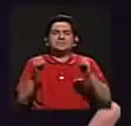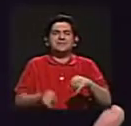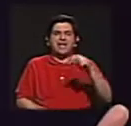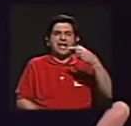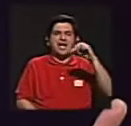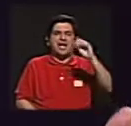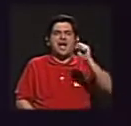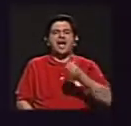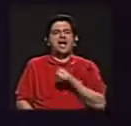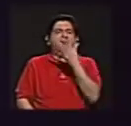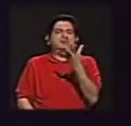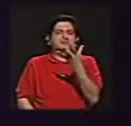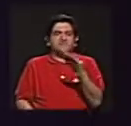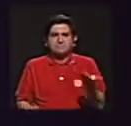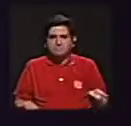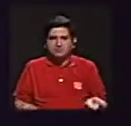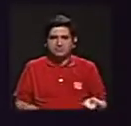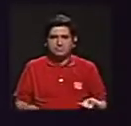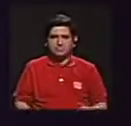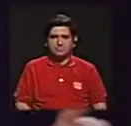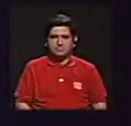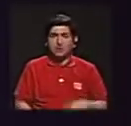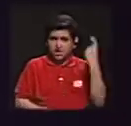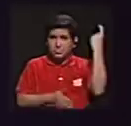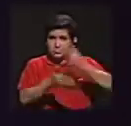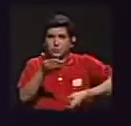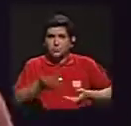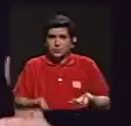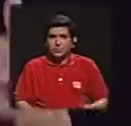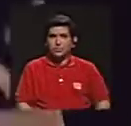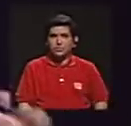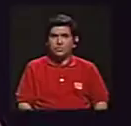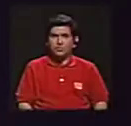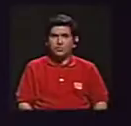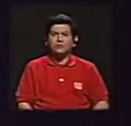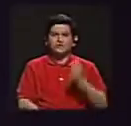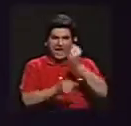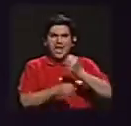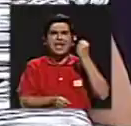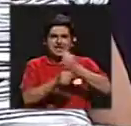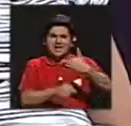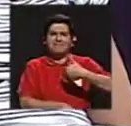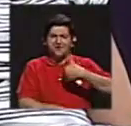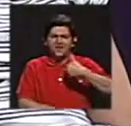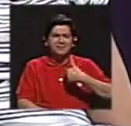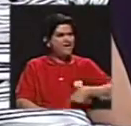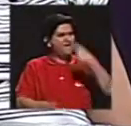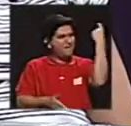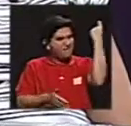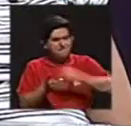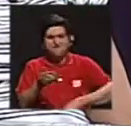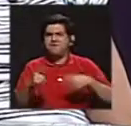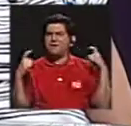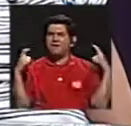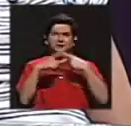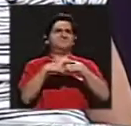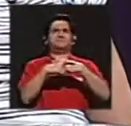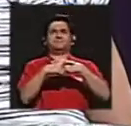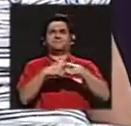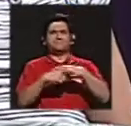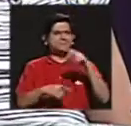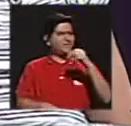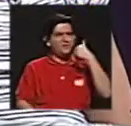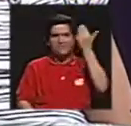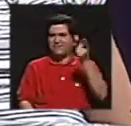gritos. Digo, es que es muy dura, es decir, la tarea que hay que hacer es muy dura, es muy complicada, no es